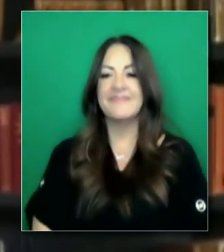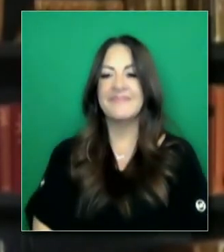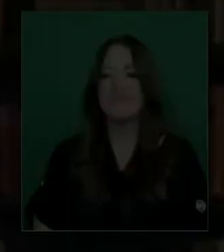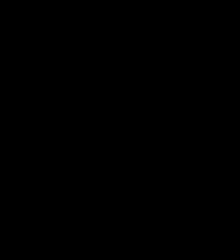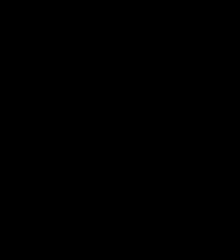¡Gracias!